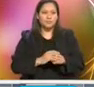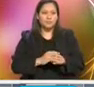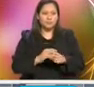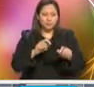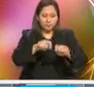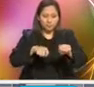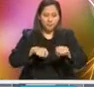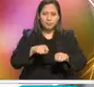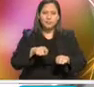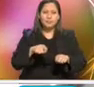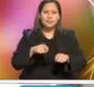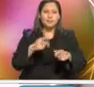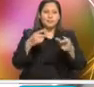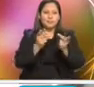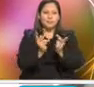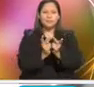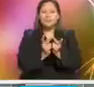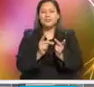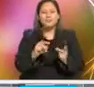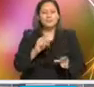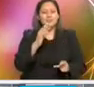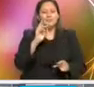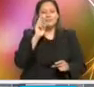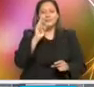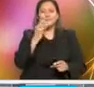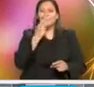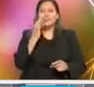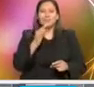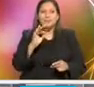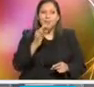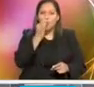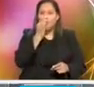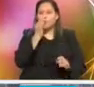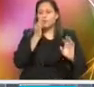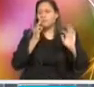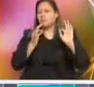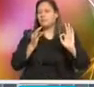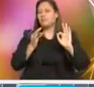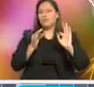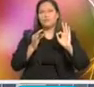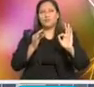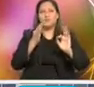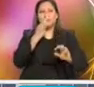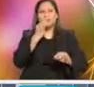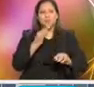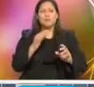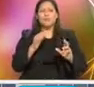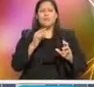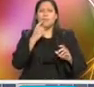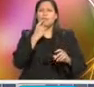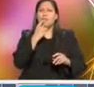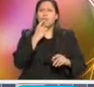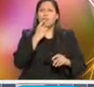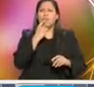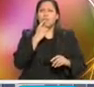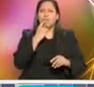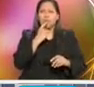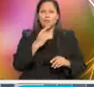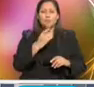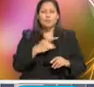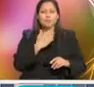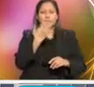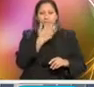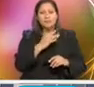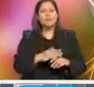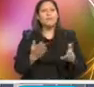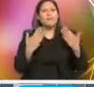ver qué tal está este platillo que se ve. ¿Qué tal? Queda bien, Está ¿no? delicioso, Diferente, chef. queda crujiente la calabaza, queda rica. No pasa